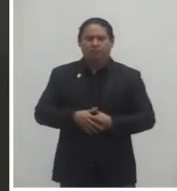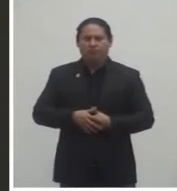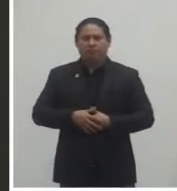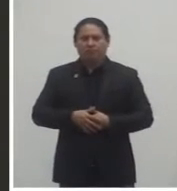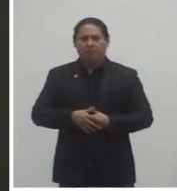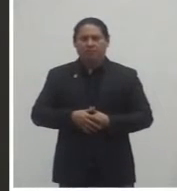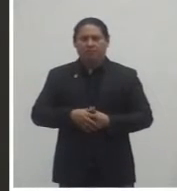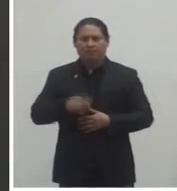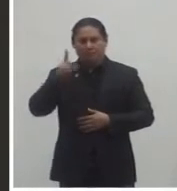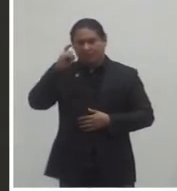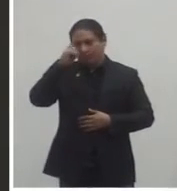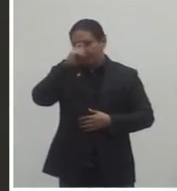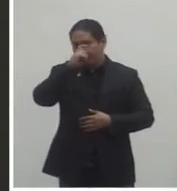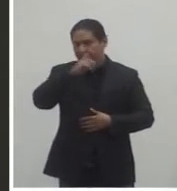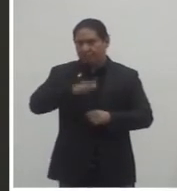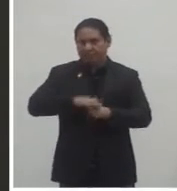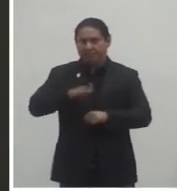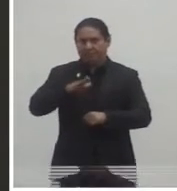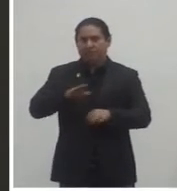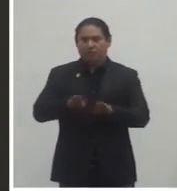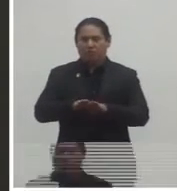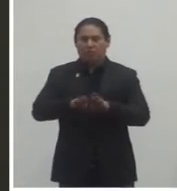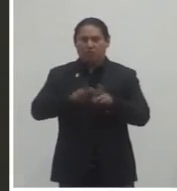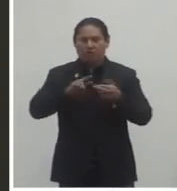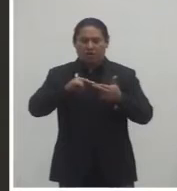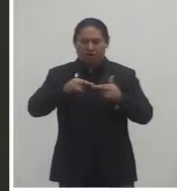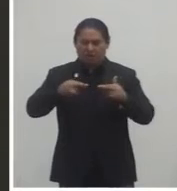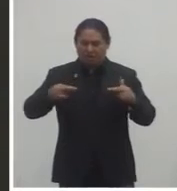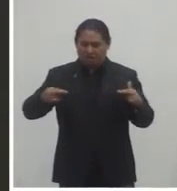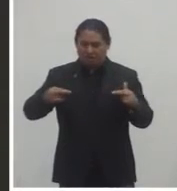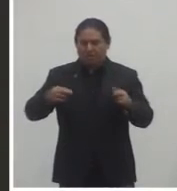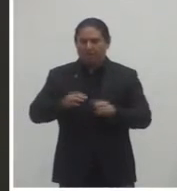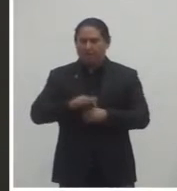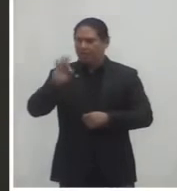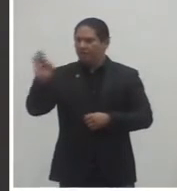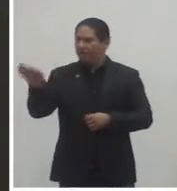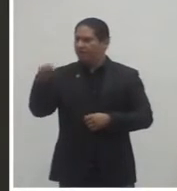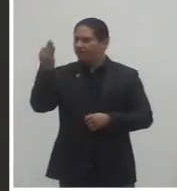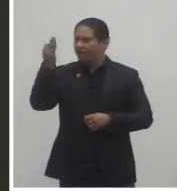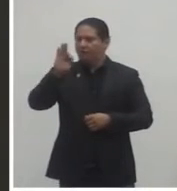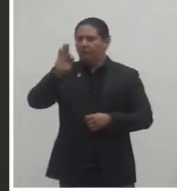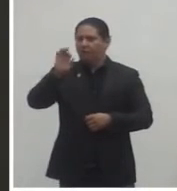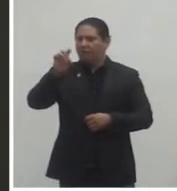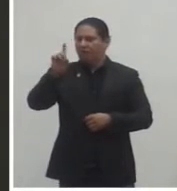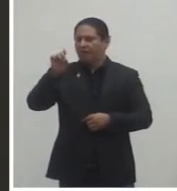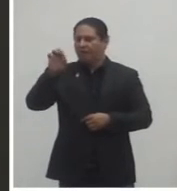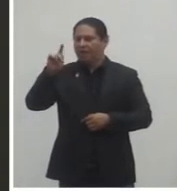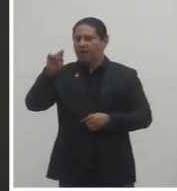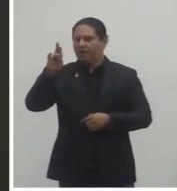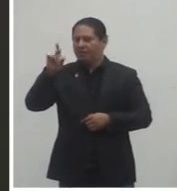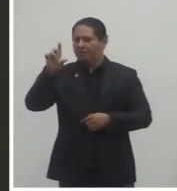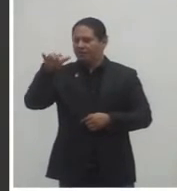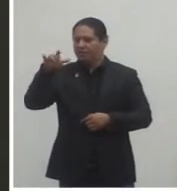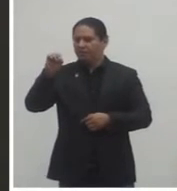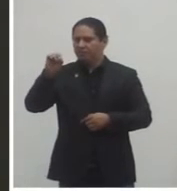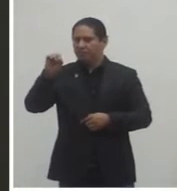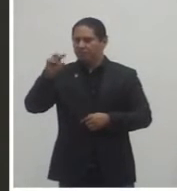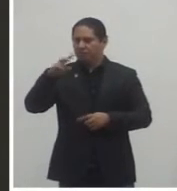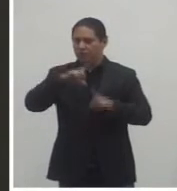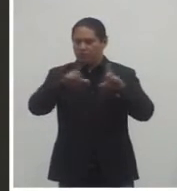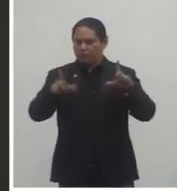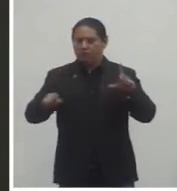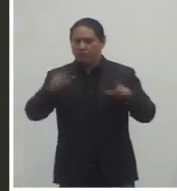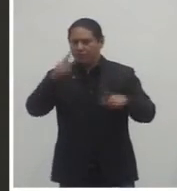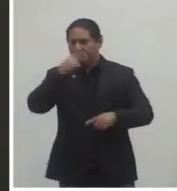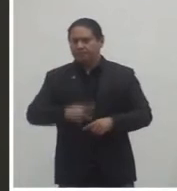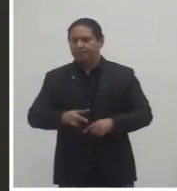más complicado es nuestra relación con el federalismo de los mexicanos.